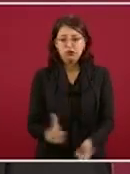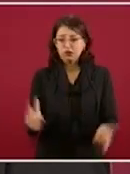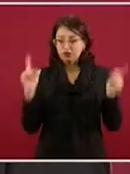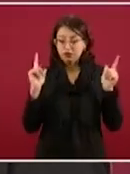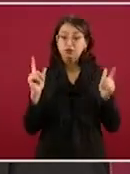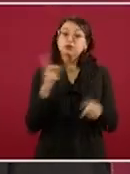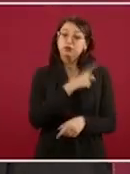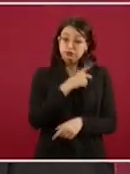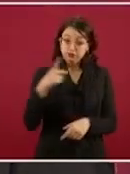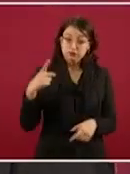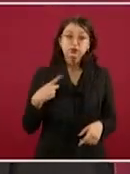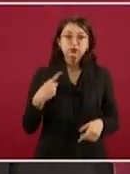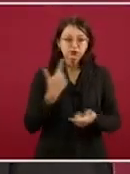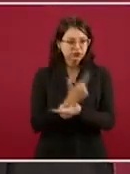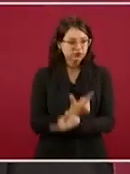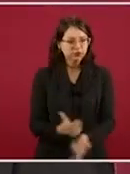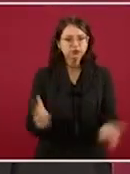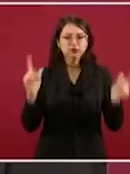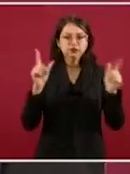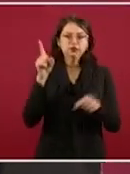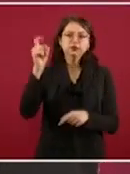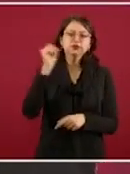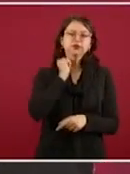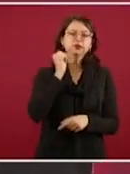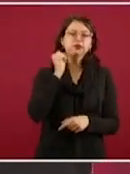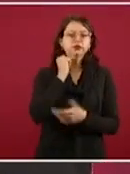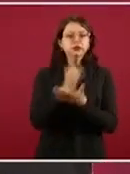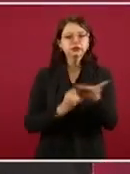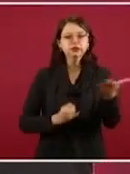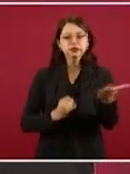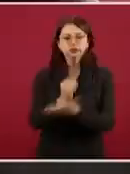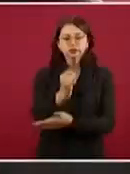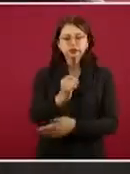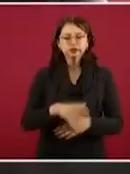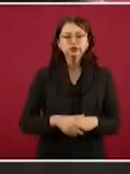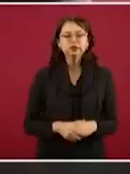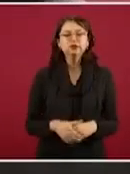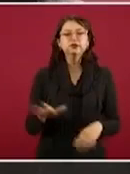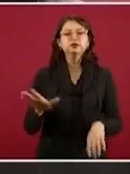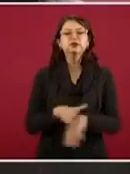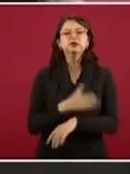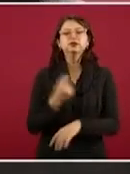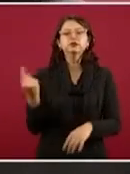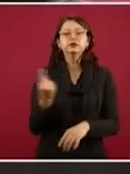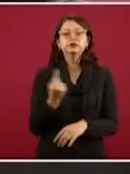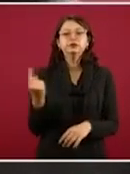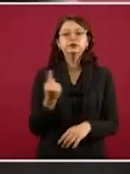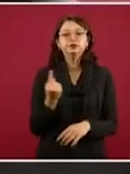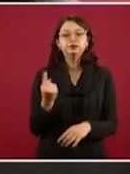como debe de ser, el Senado resuelva, porque es